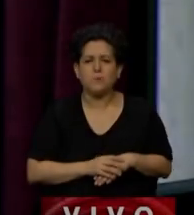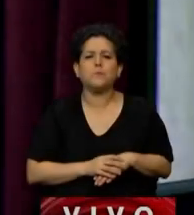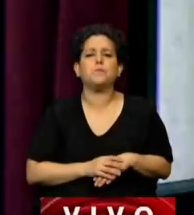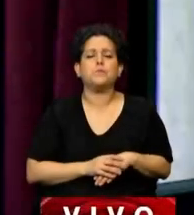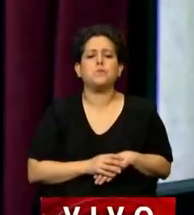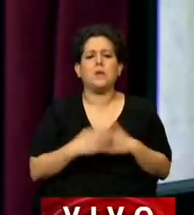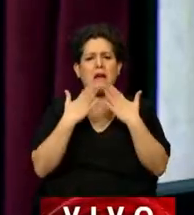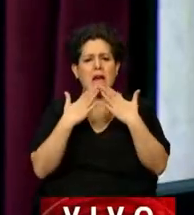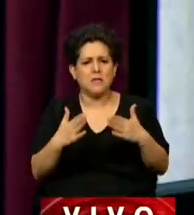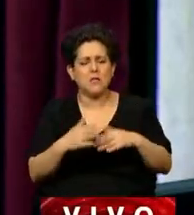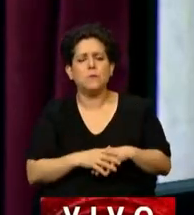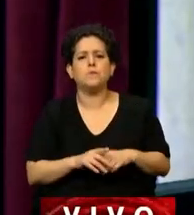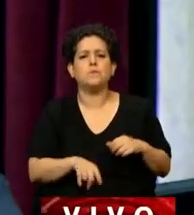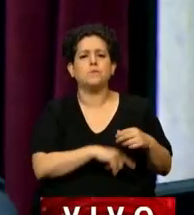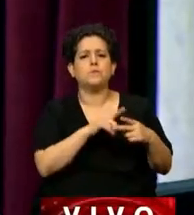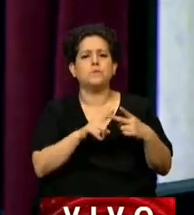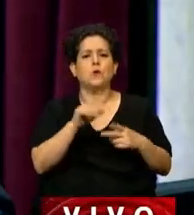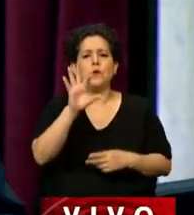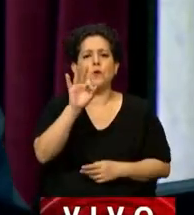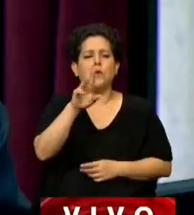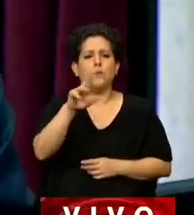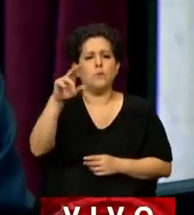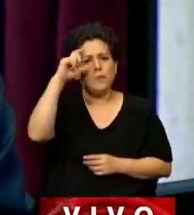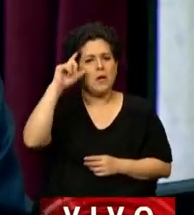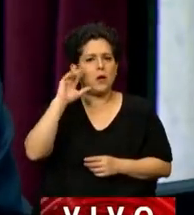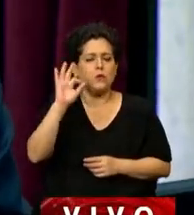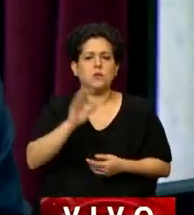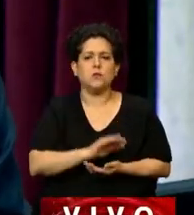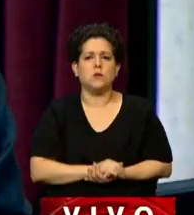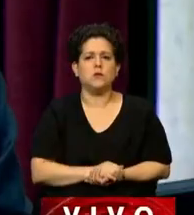Uso de la palabra el diputado Marcelo Orrego.